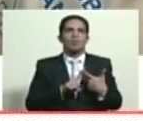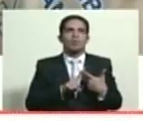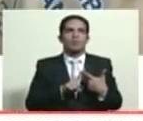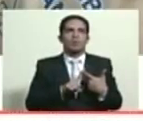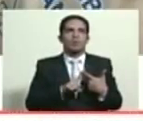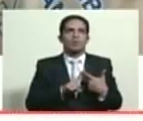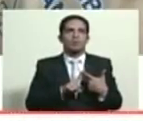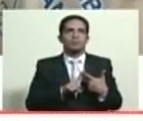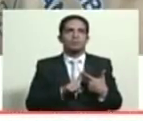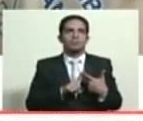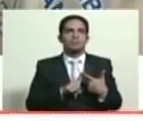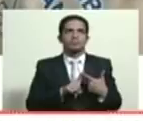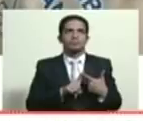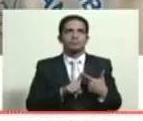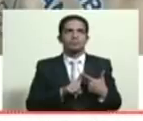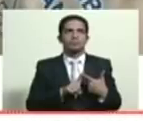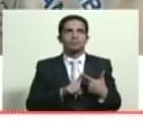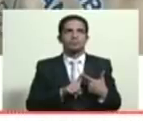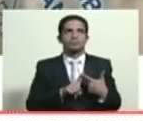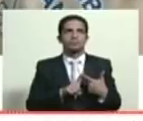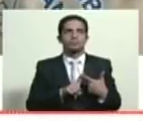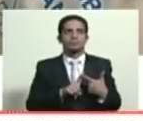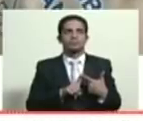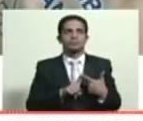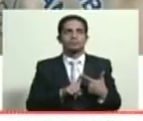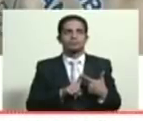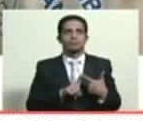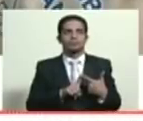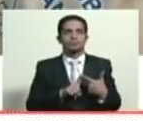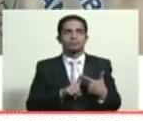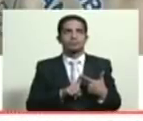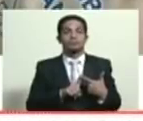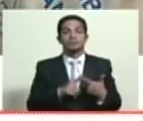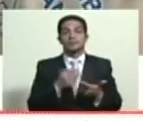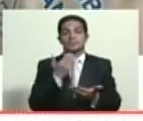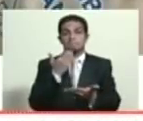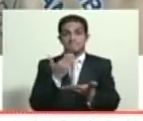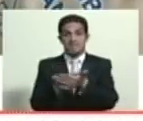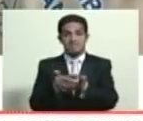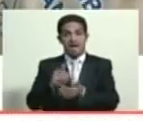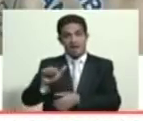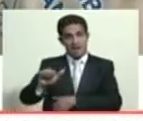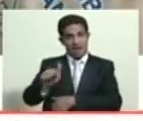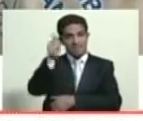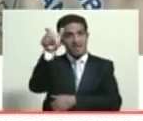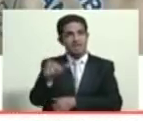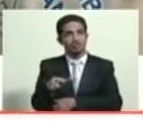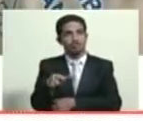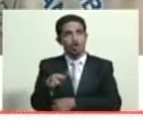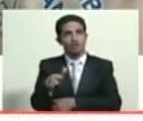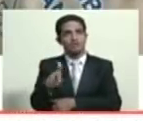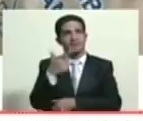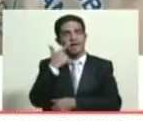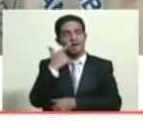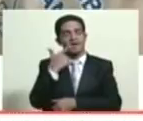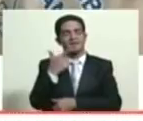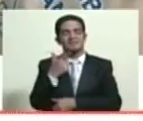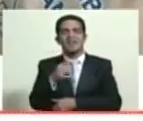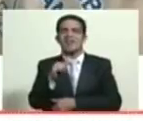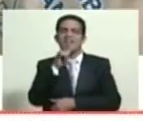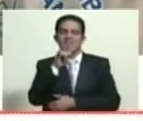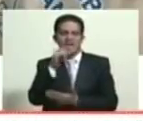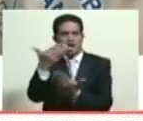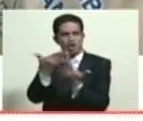como consecuencia de lo anteriormente expuesto, se ordena a la Dirección de Declaración Jurada de Patrimonio de